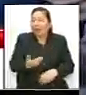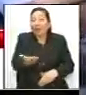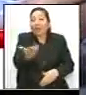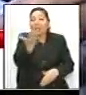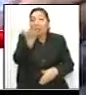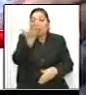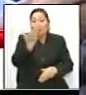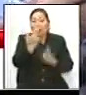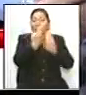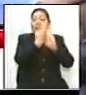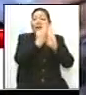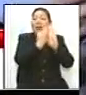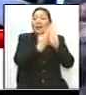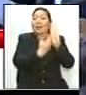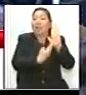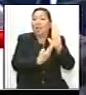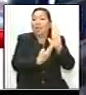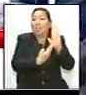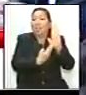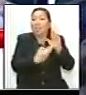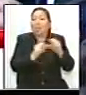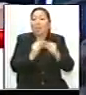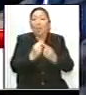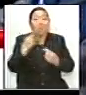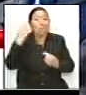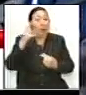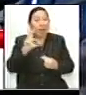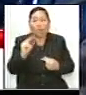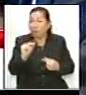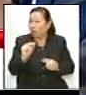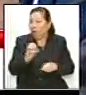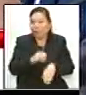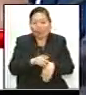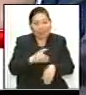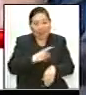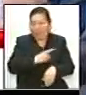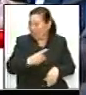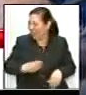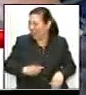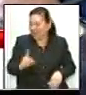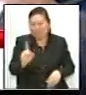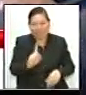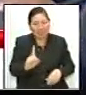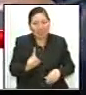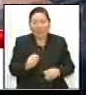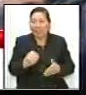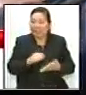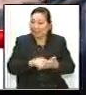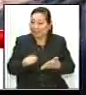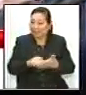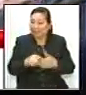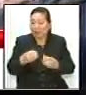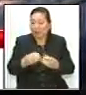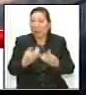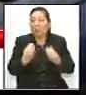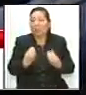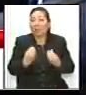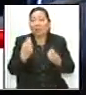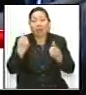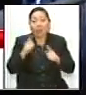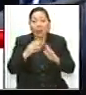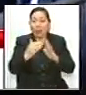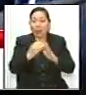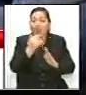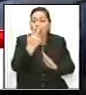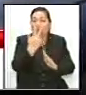el reglamento de las bancadas, más no que el Consejo Directivo le competa la inscripción de las bancadas, porque eso, de acuerdo al